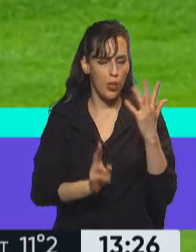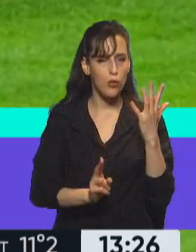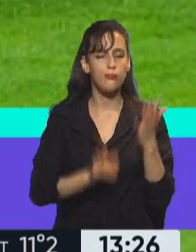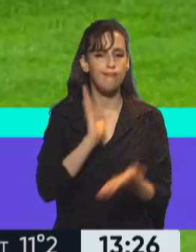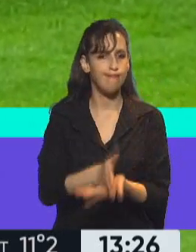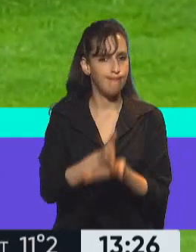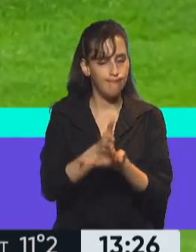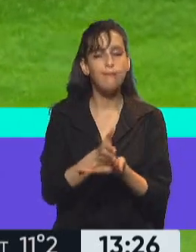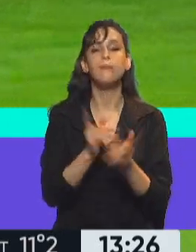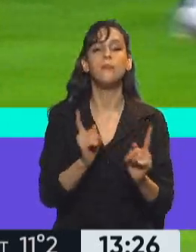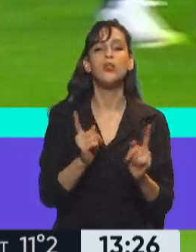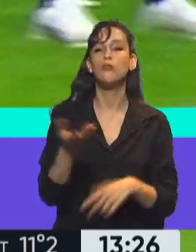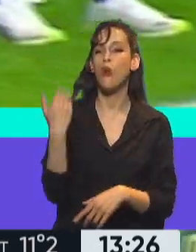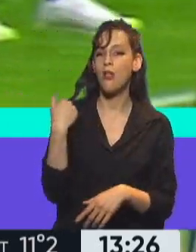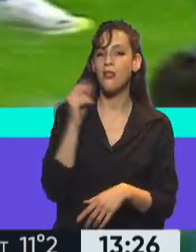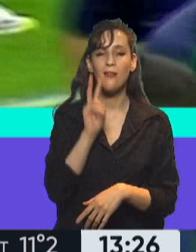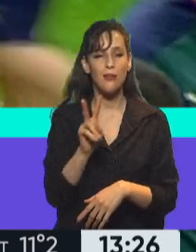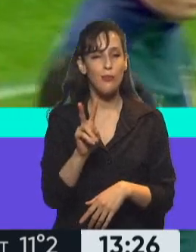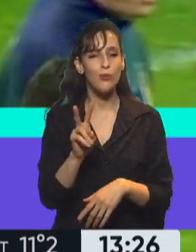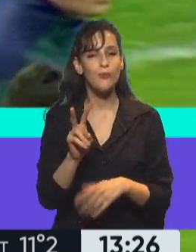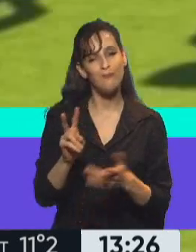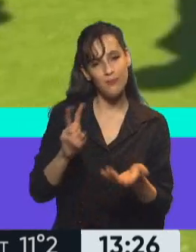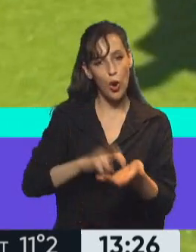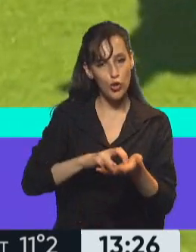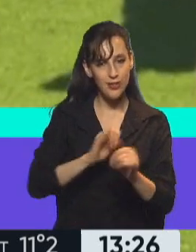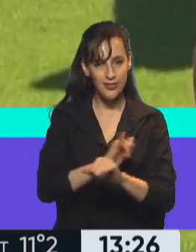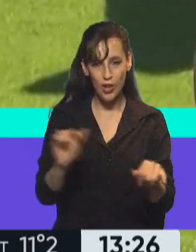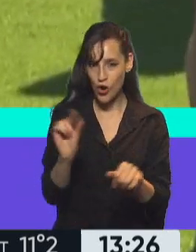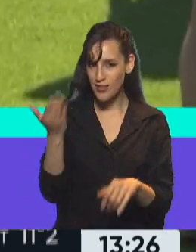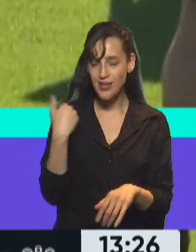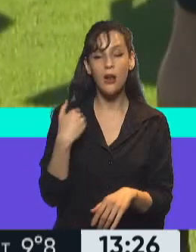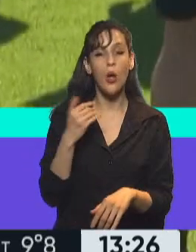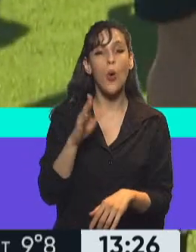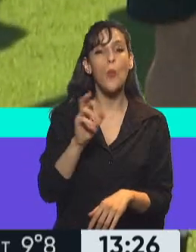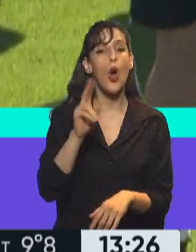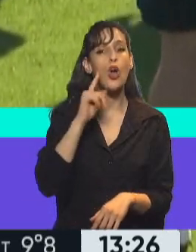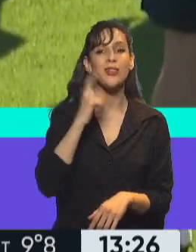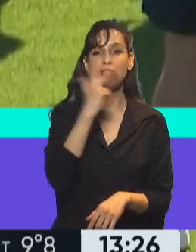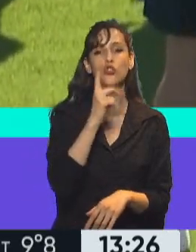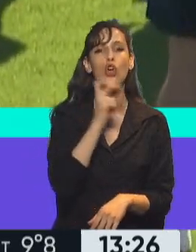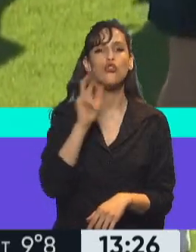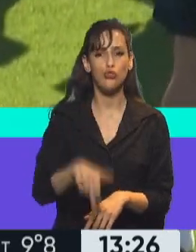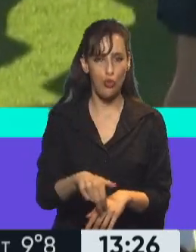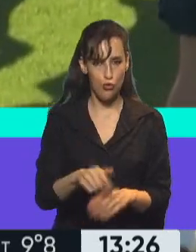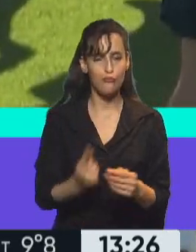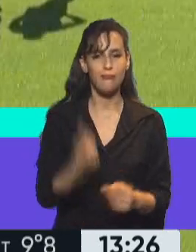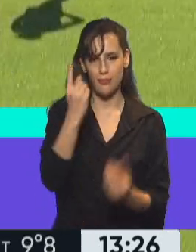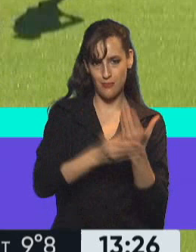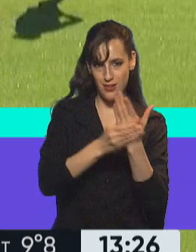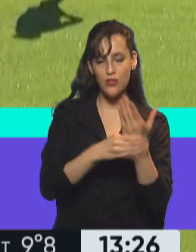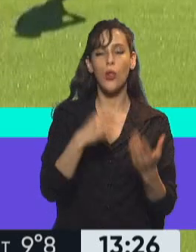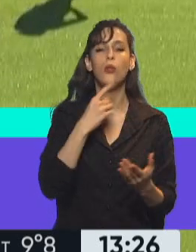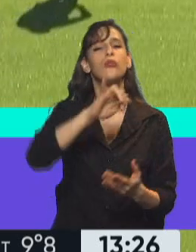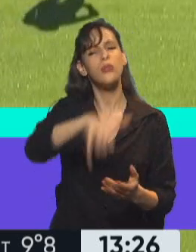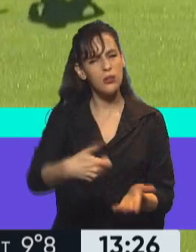como vimos en informes en este mismo noticiero hace un rato, Boris Johnson libera barbijos, abre bares, restaurantes,